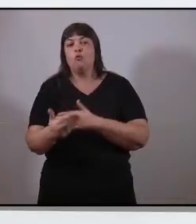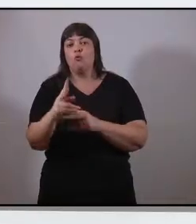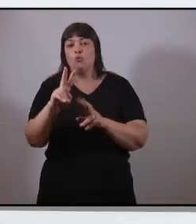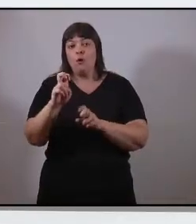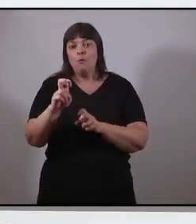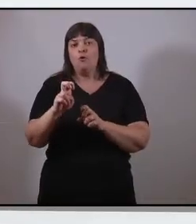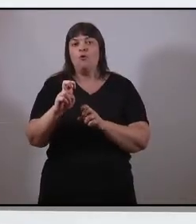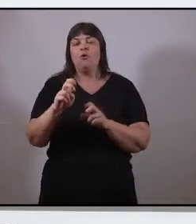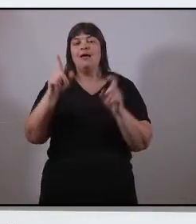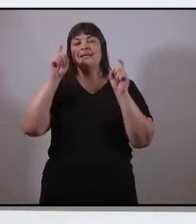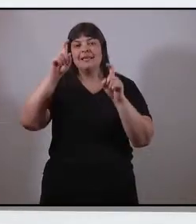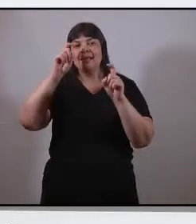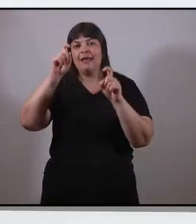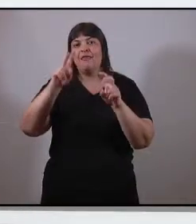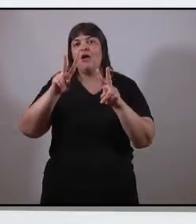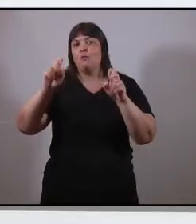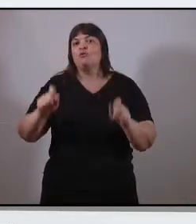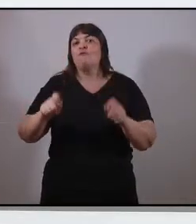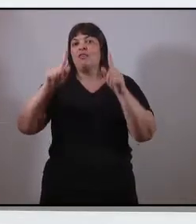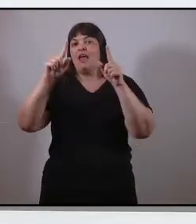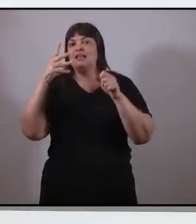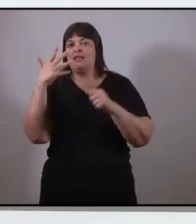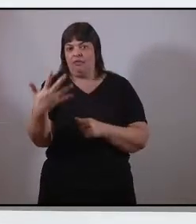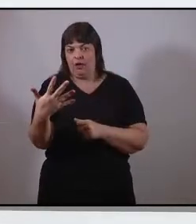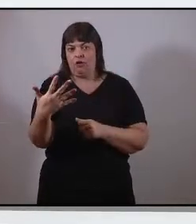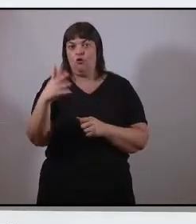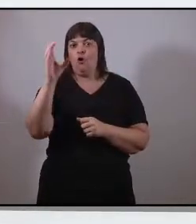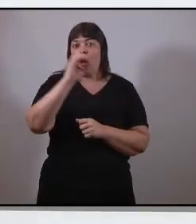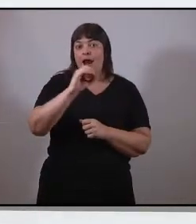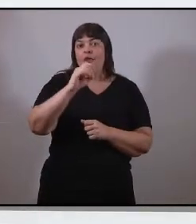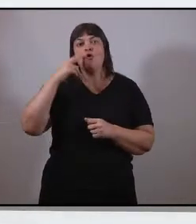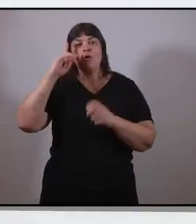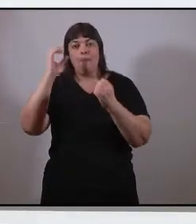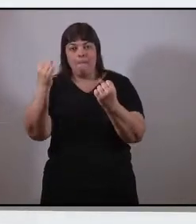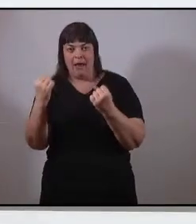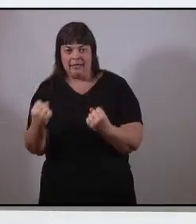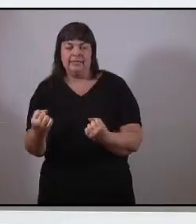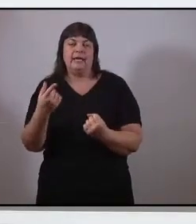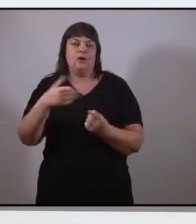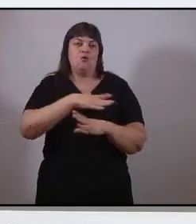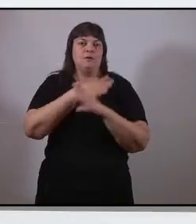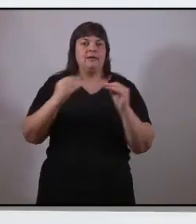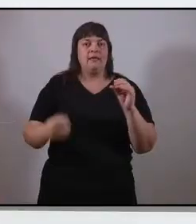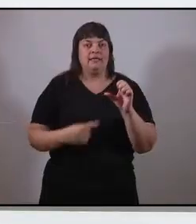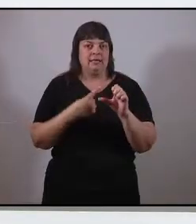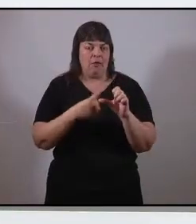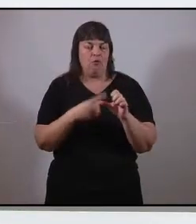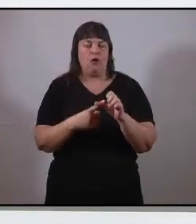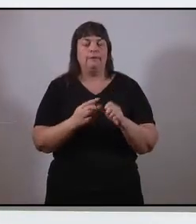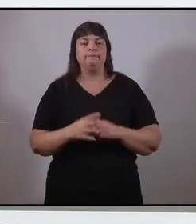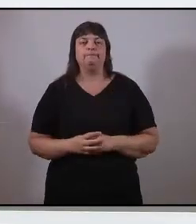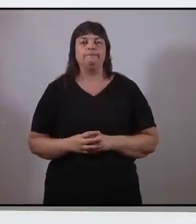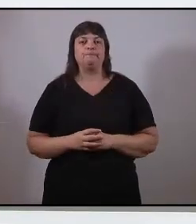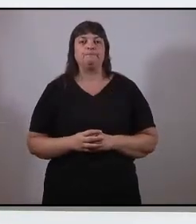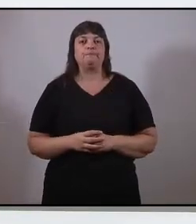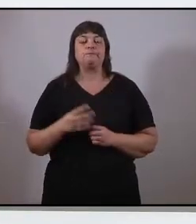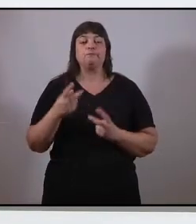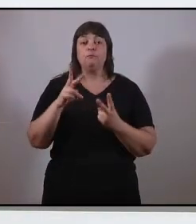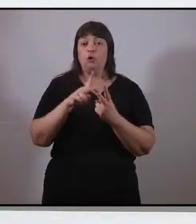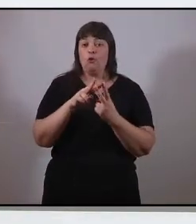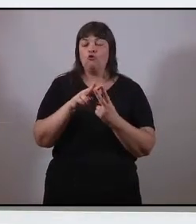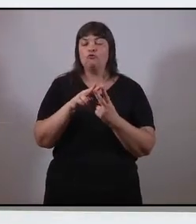5 nuevas enseñanzas oficiales de grado y de máster en la Universidad de Extremadura. 2 de